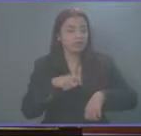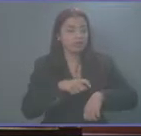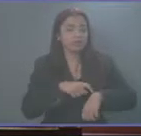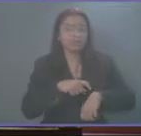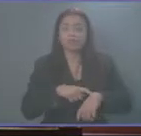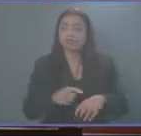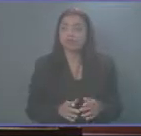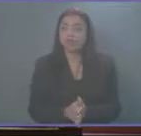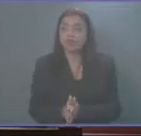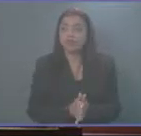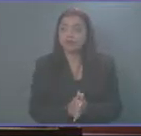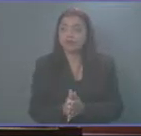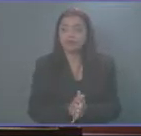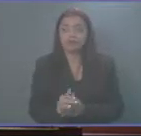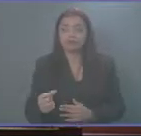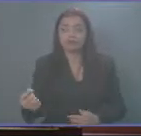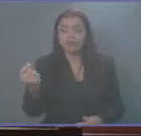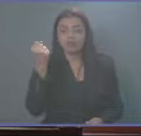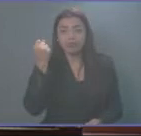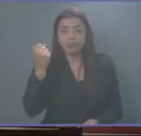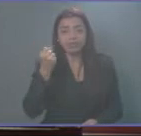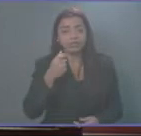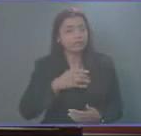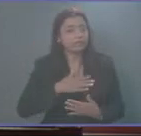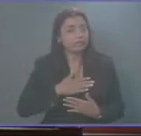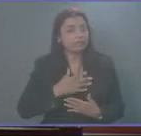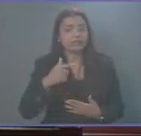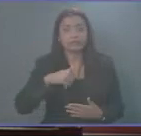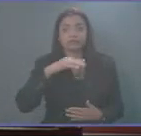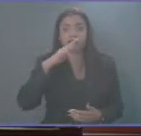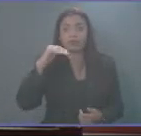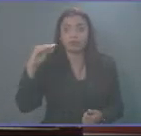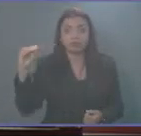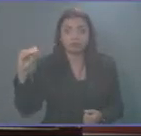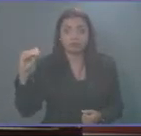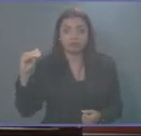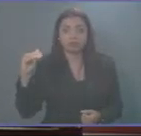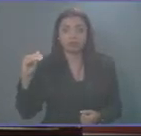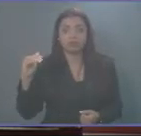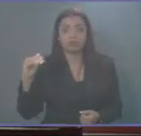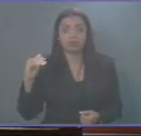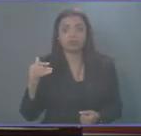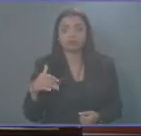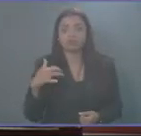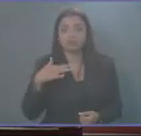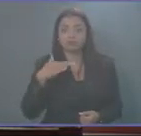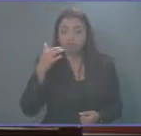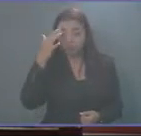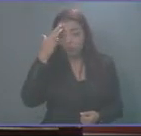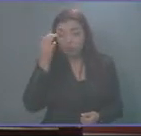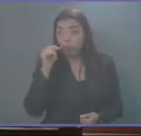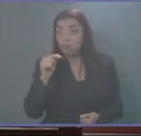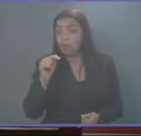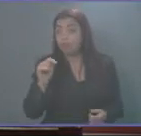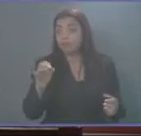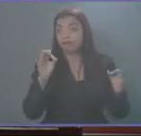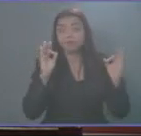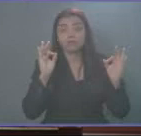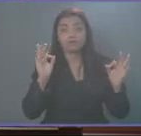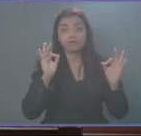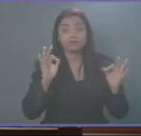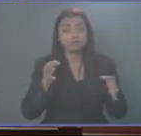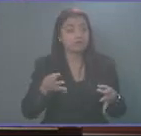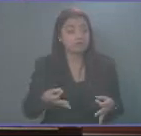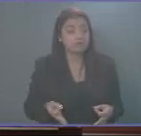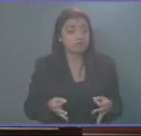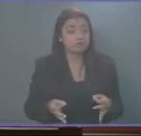tan importante y simbólico para el país. Creo que es una excelente